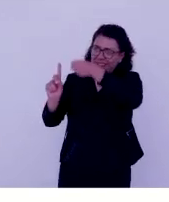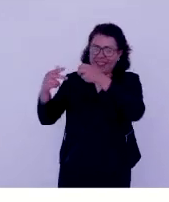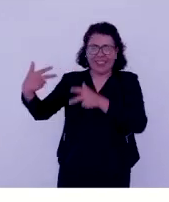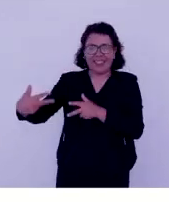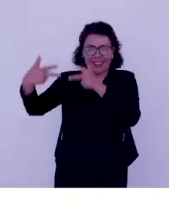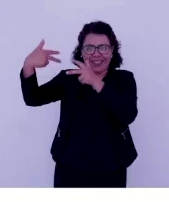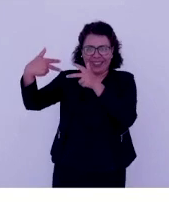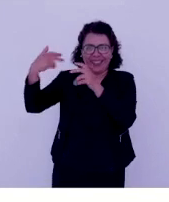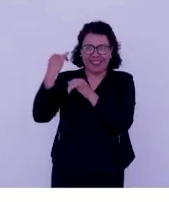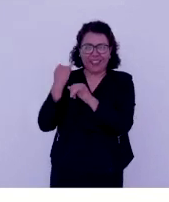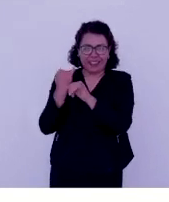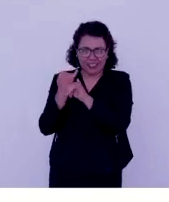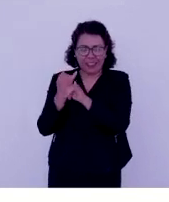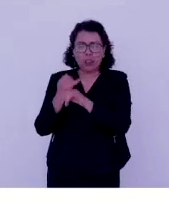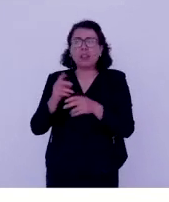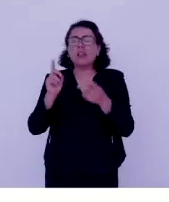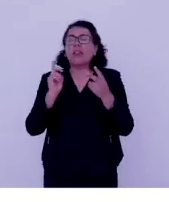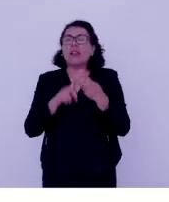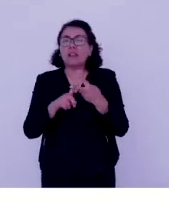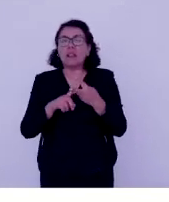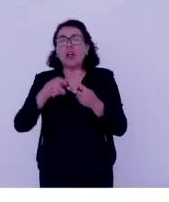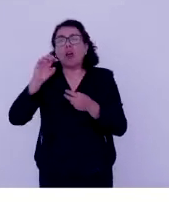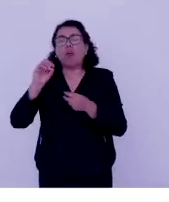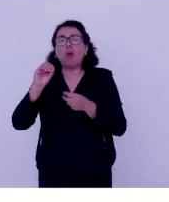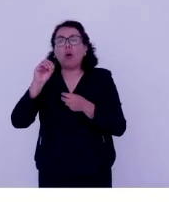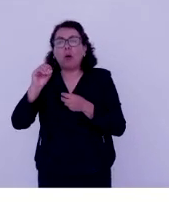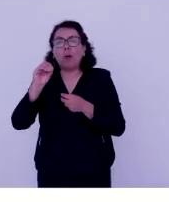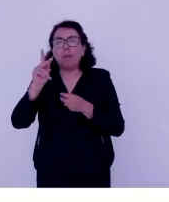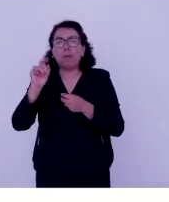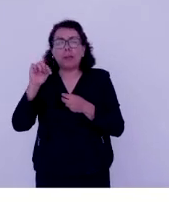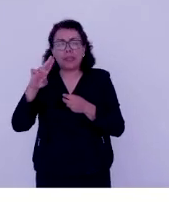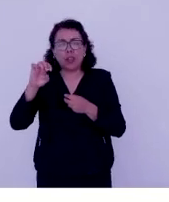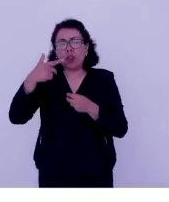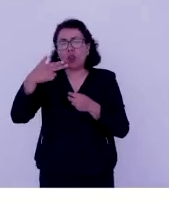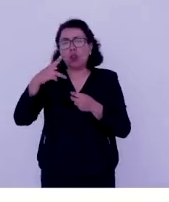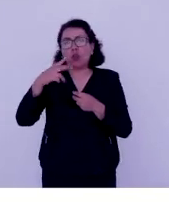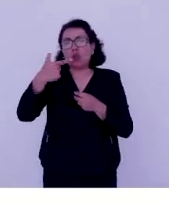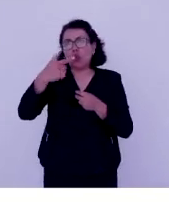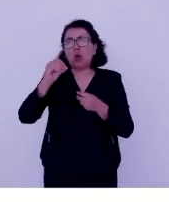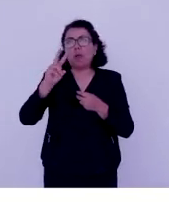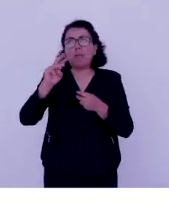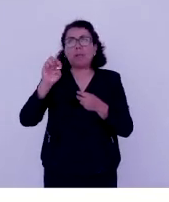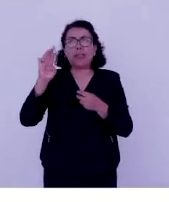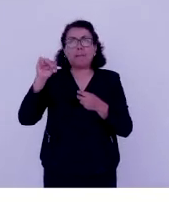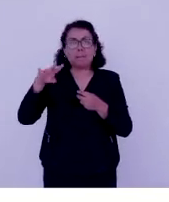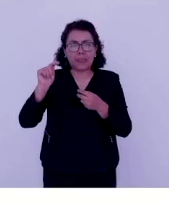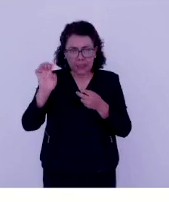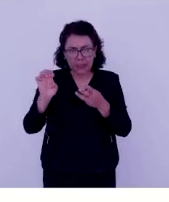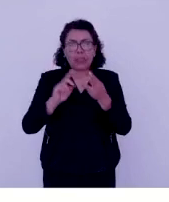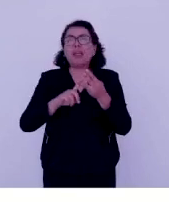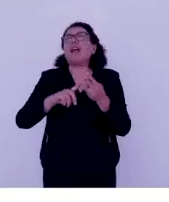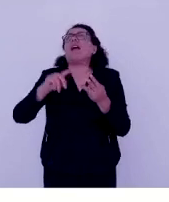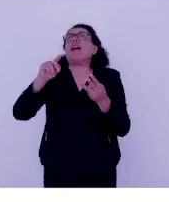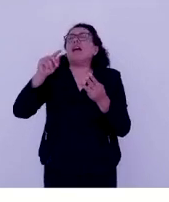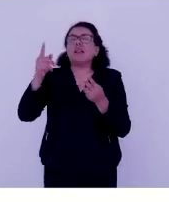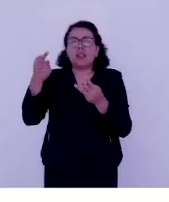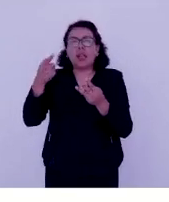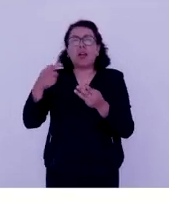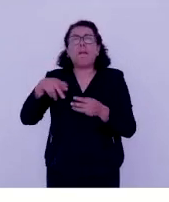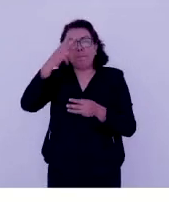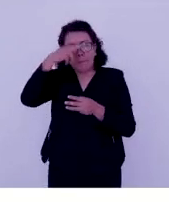redes sociales de cepal a Open government partnership ogp México evalúa y World